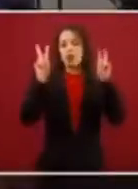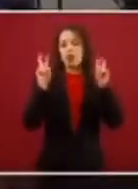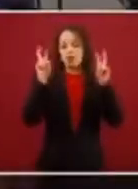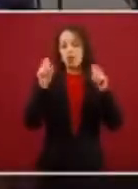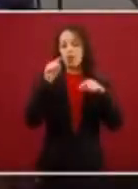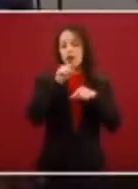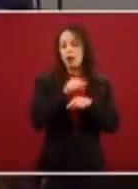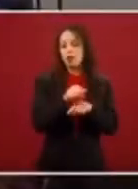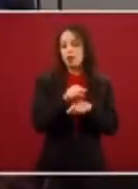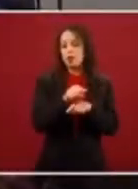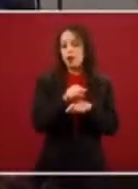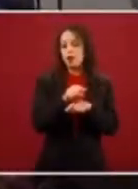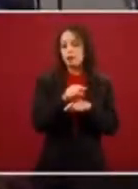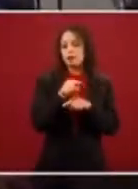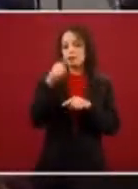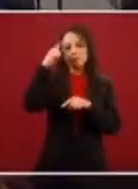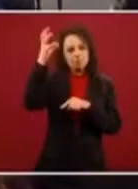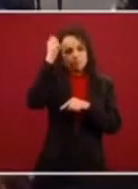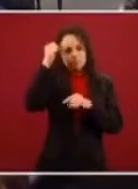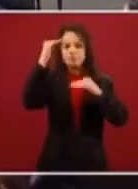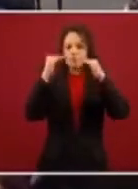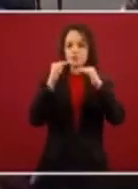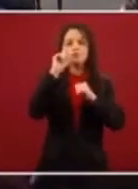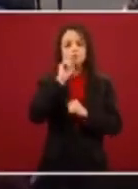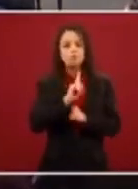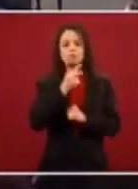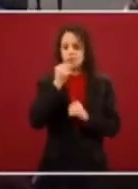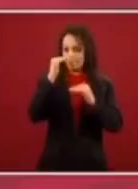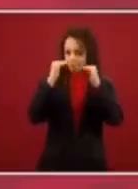generalizada, de género. Estoy empapado. Soy,